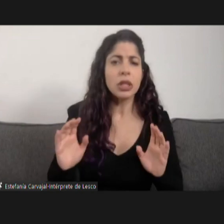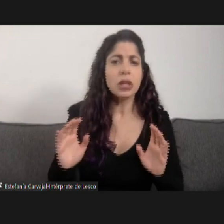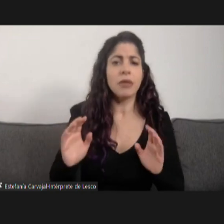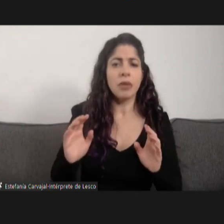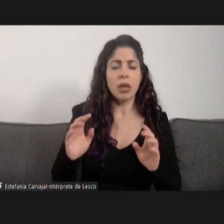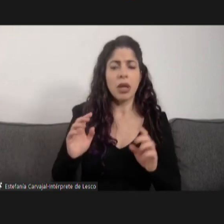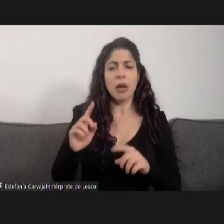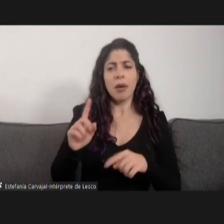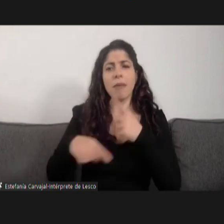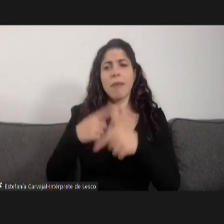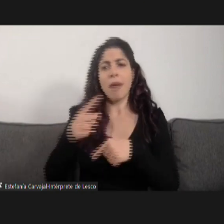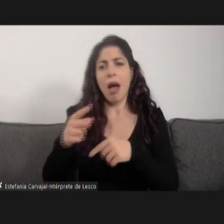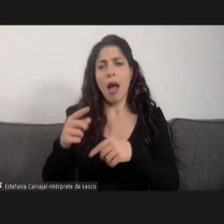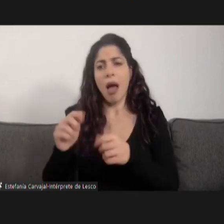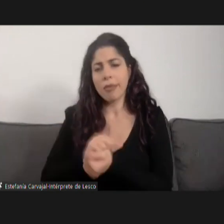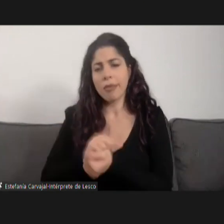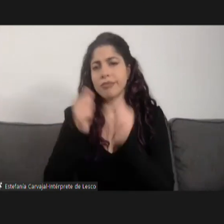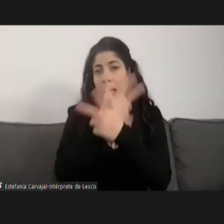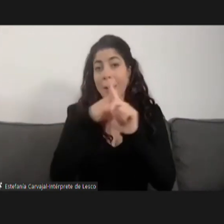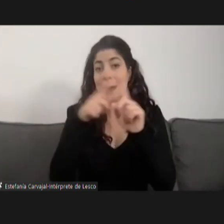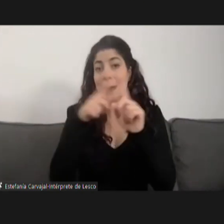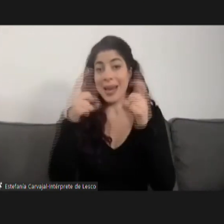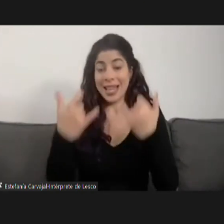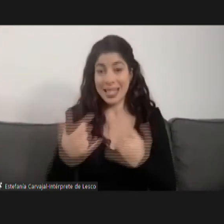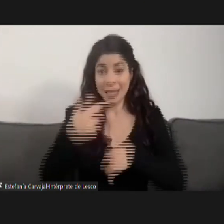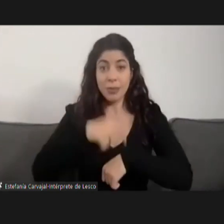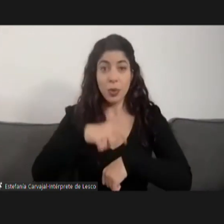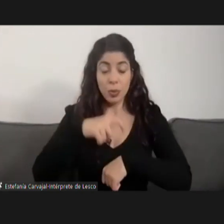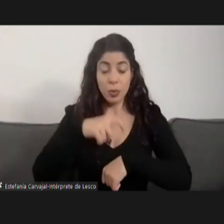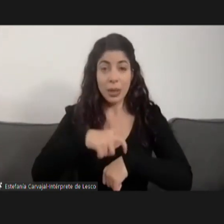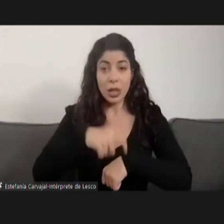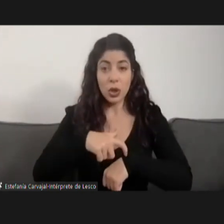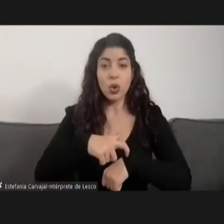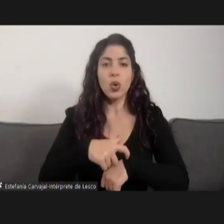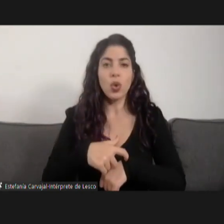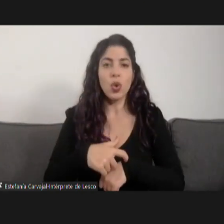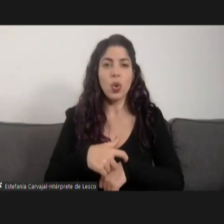virtualidad, pero por el momento insisto en que hay